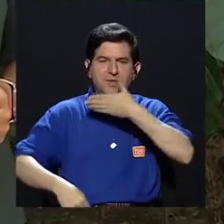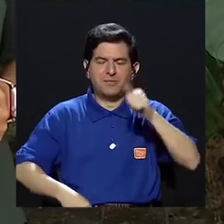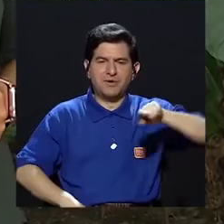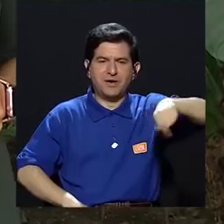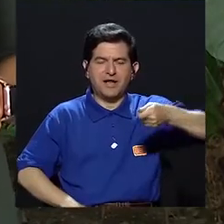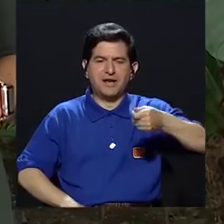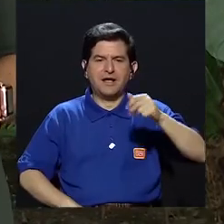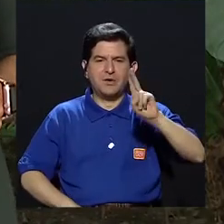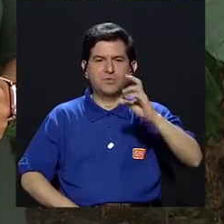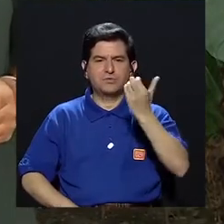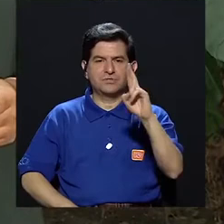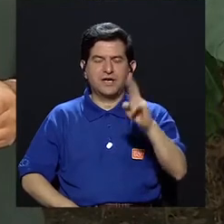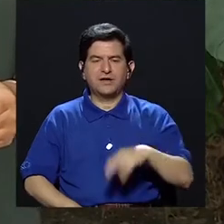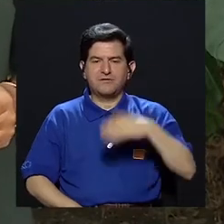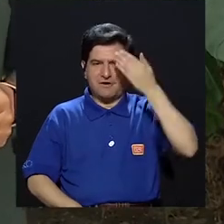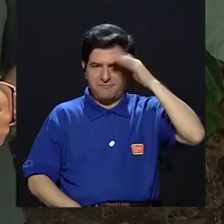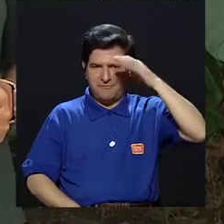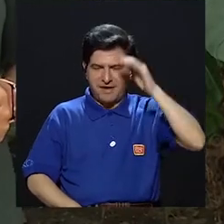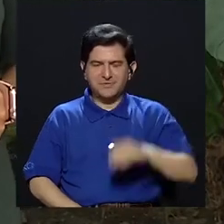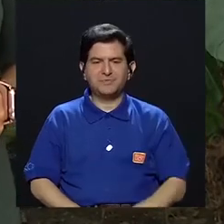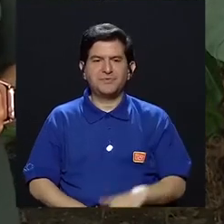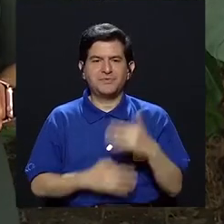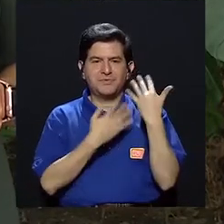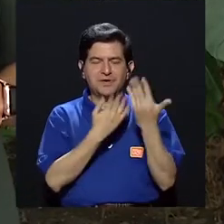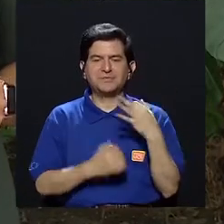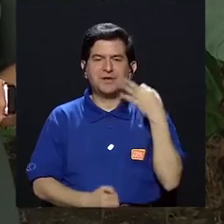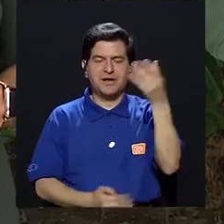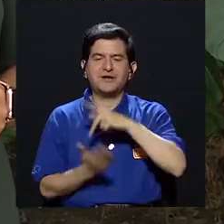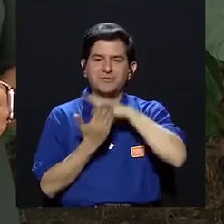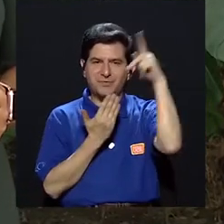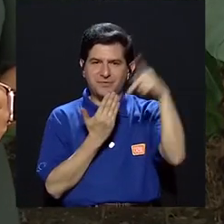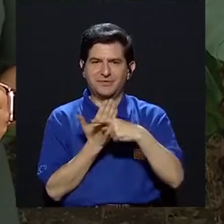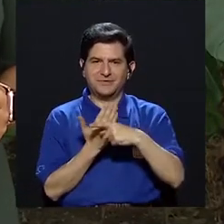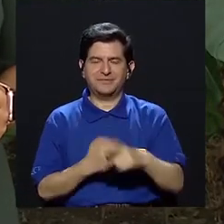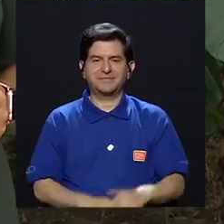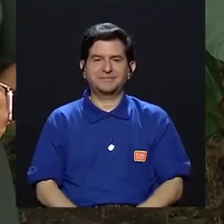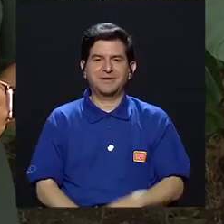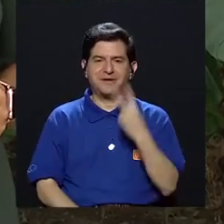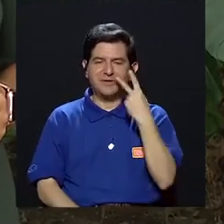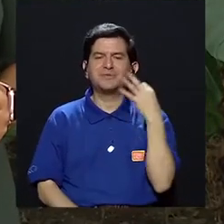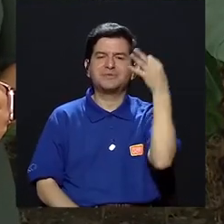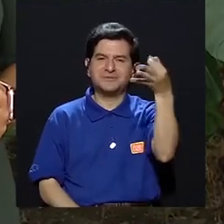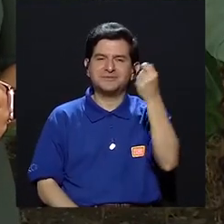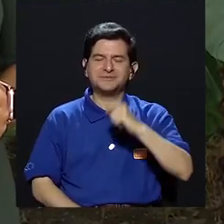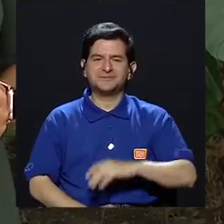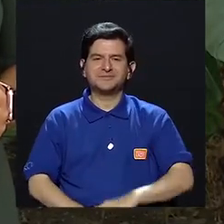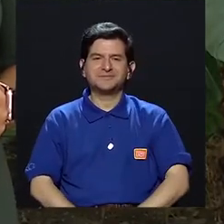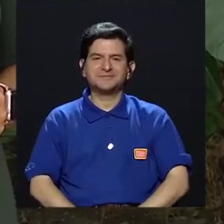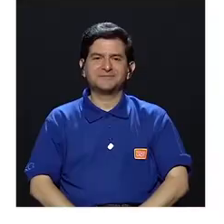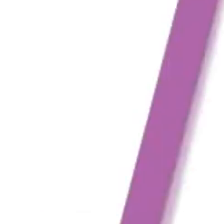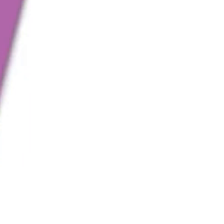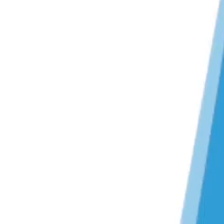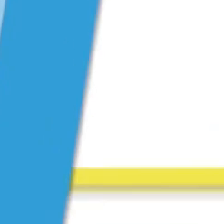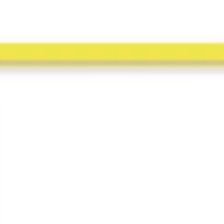Mejor, Canal UCR en Facebook. Les esperamos en nuestra próxima edición. Hasta pronto.